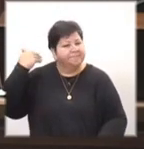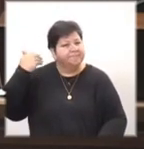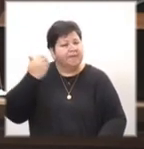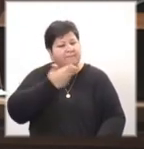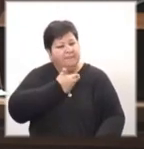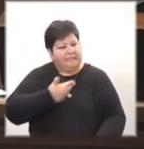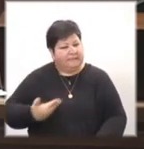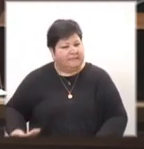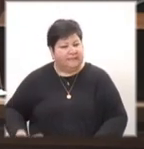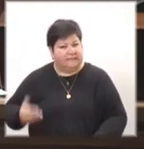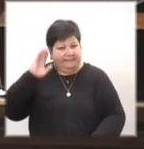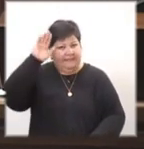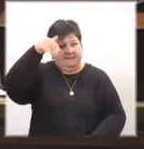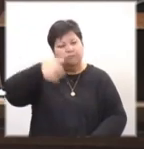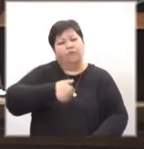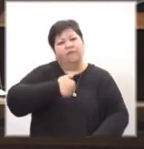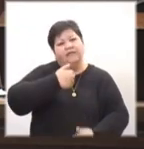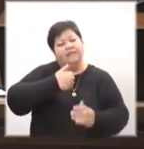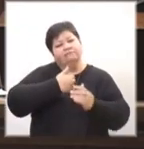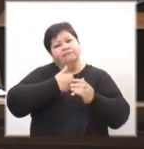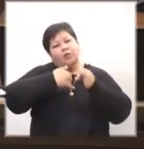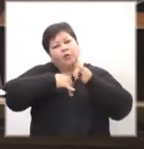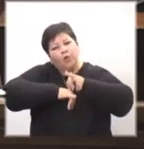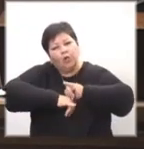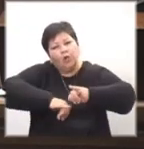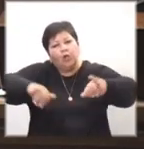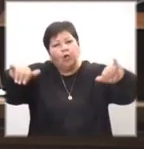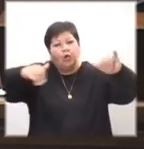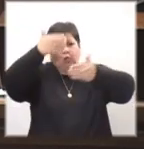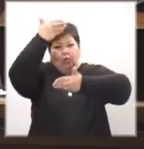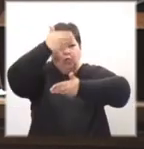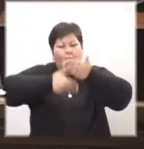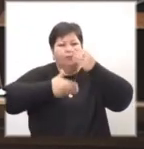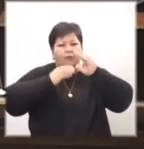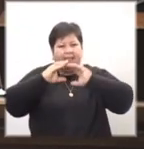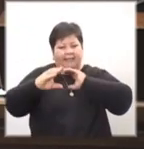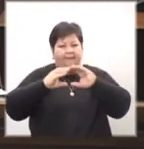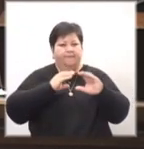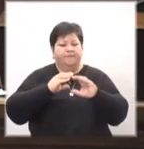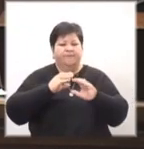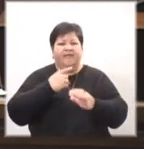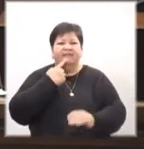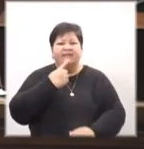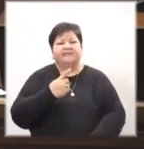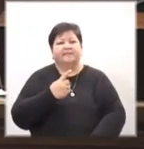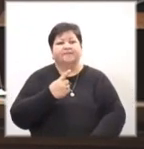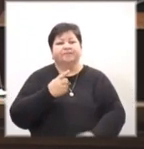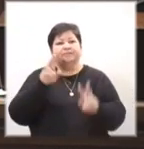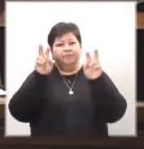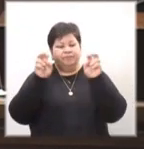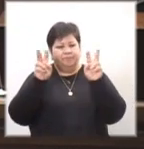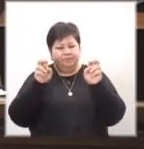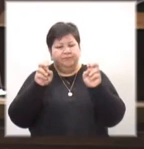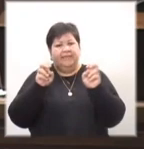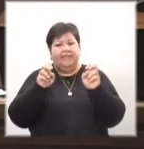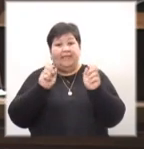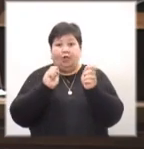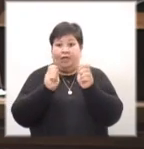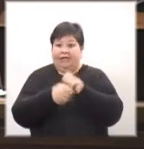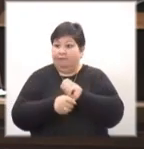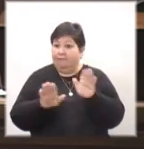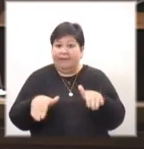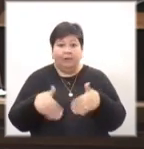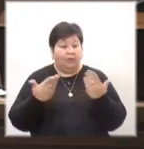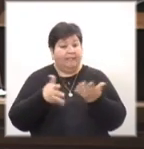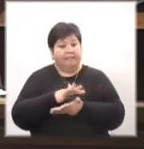de la República emitió un comunicado en el que se afirmaba que, comillas, con la reforma, en cualquier escenario,